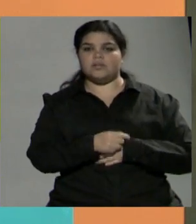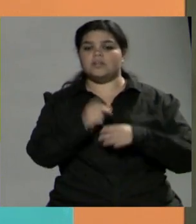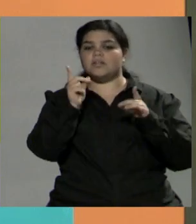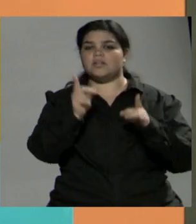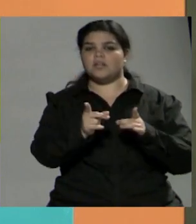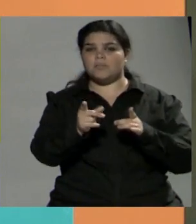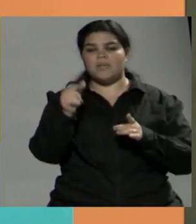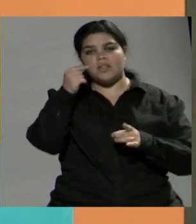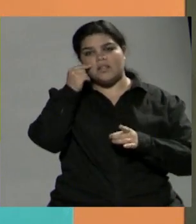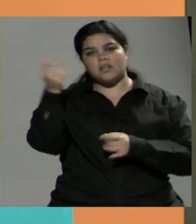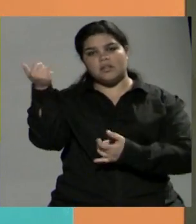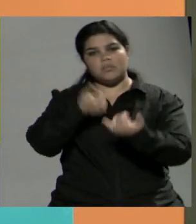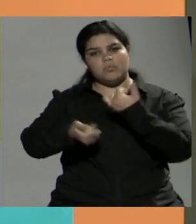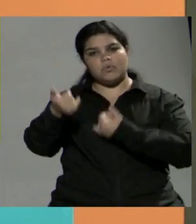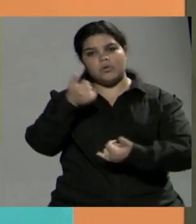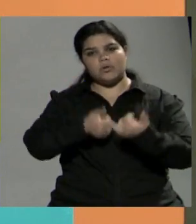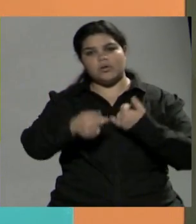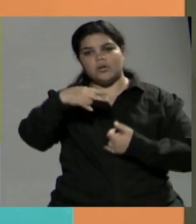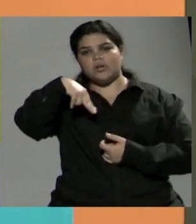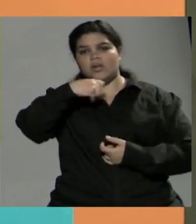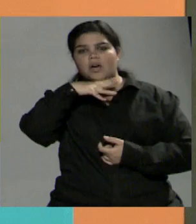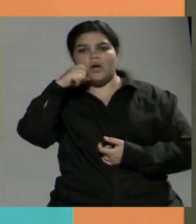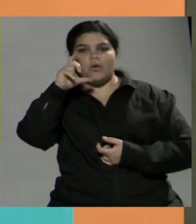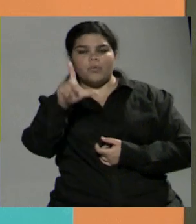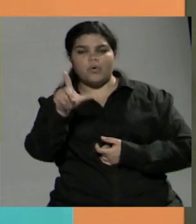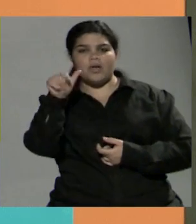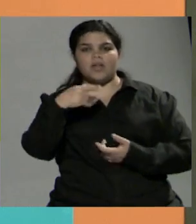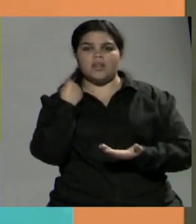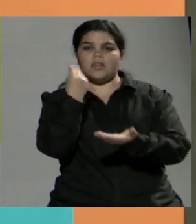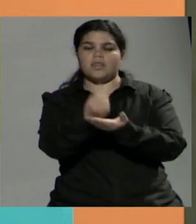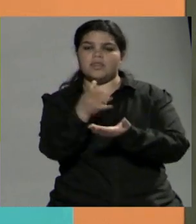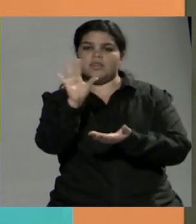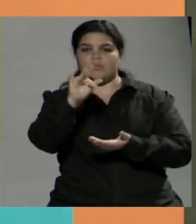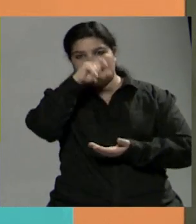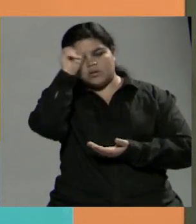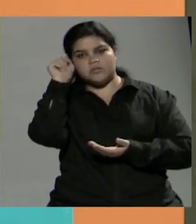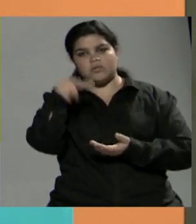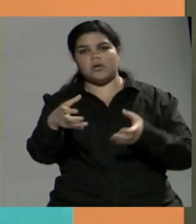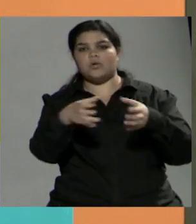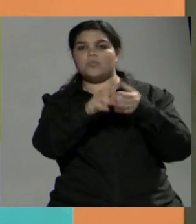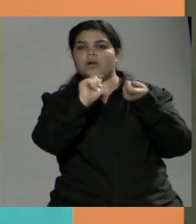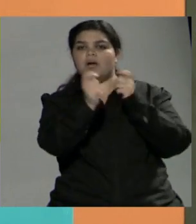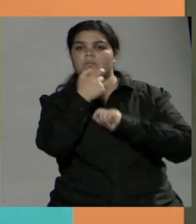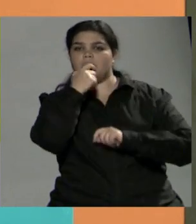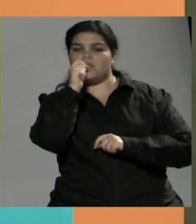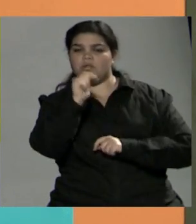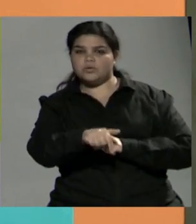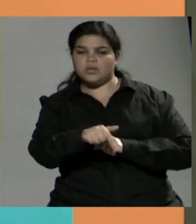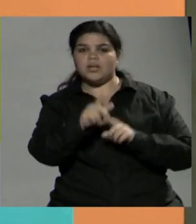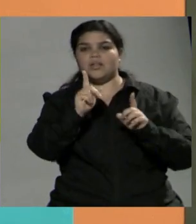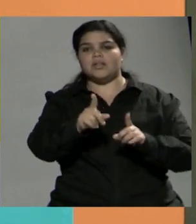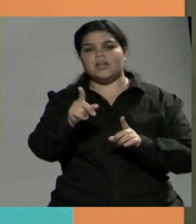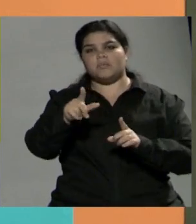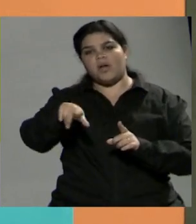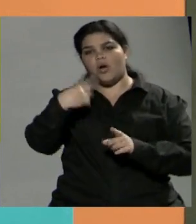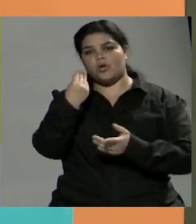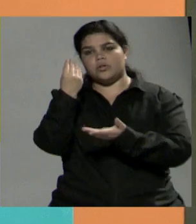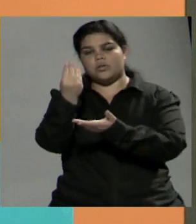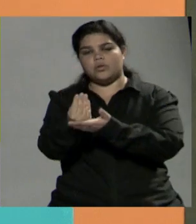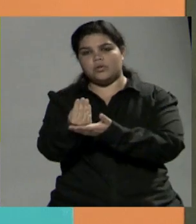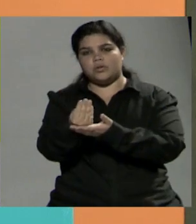el testimonio de Claudia Najul, candidata a diputada nacional por el Frente Cambia Mendoza, y también del